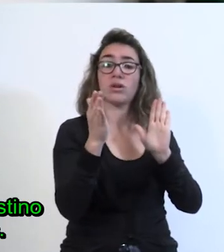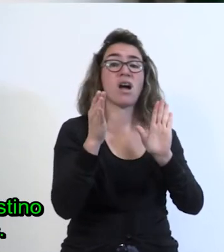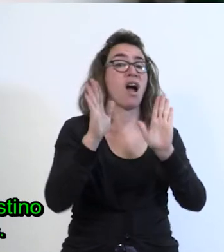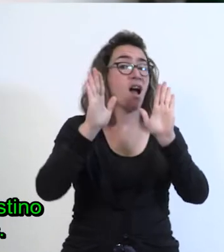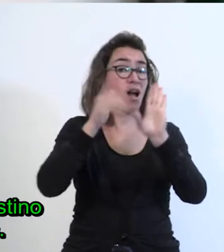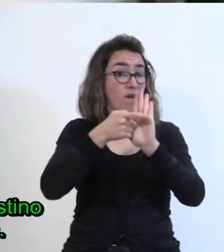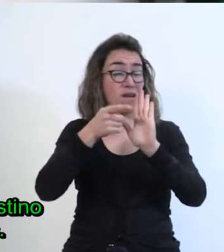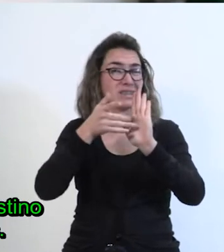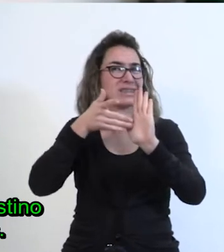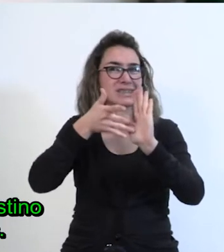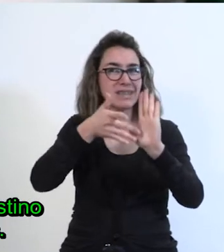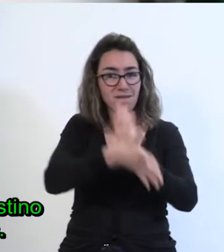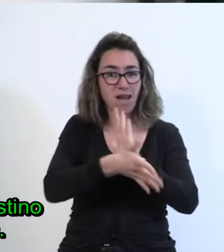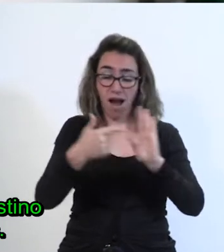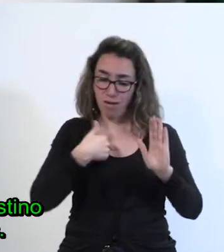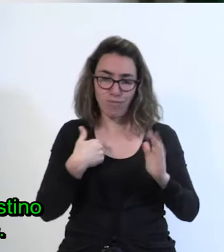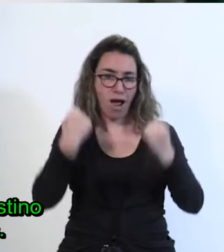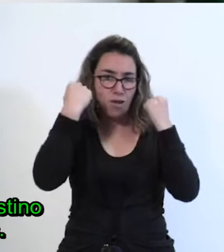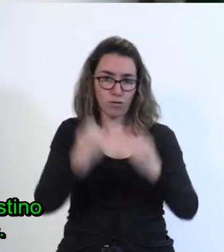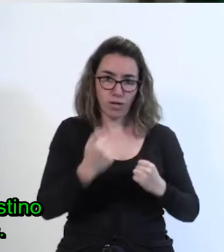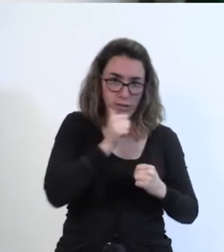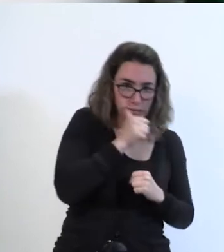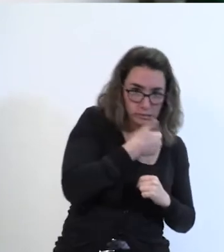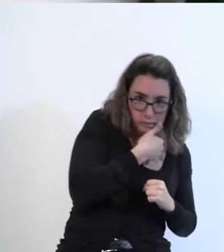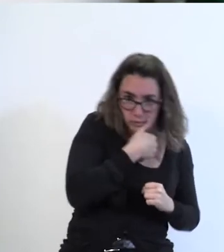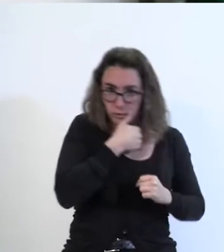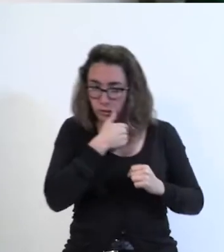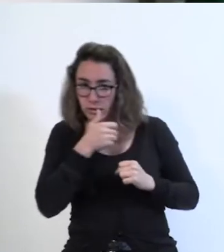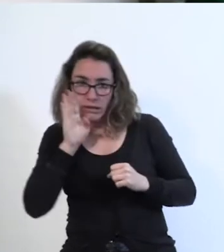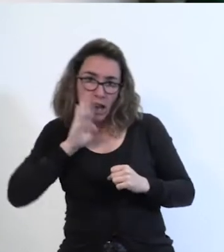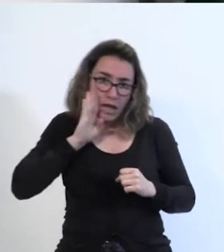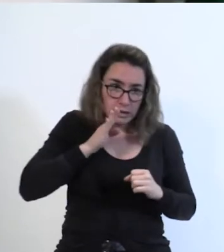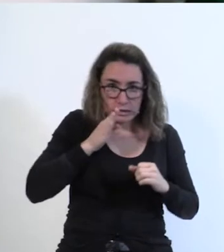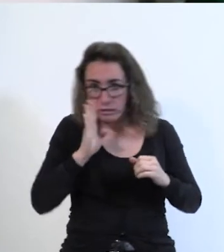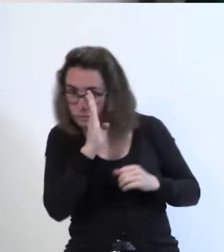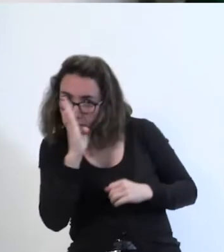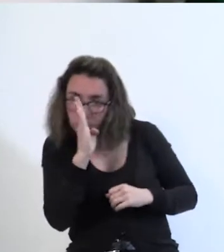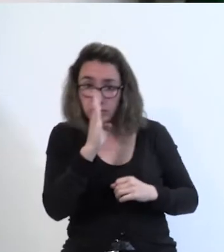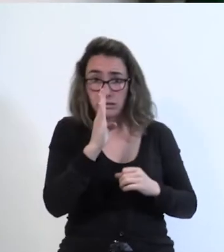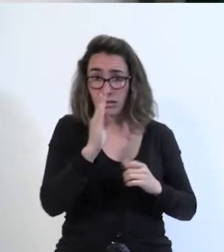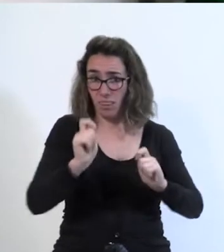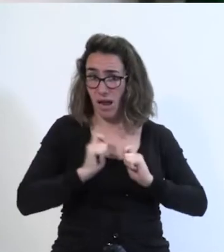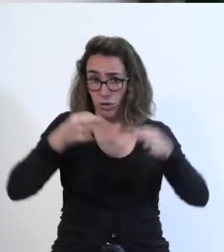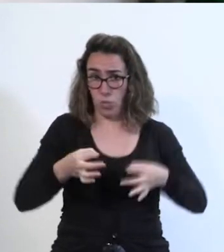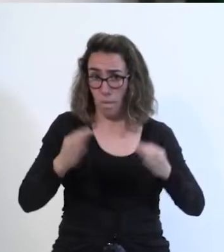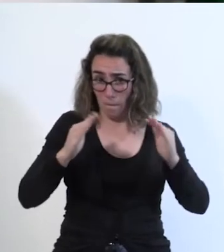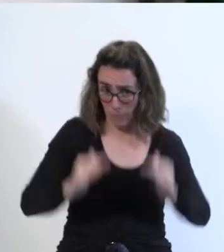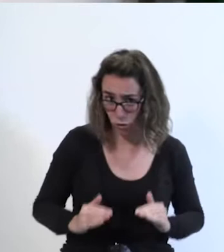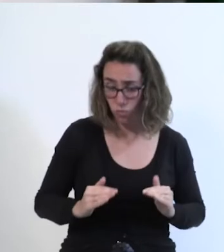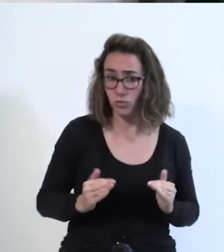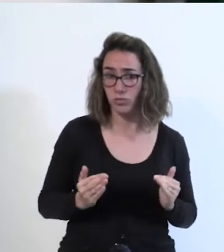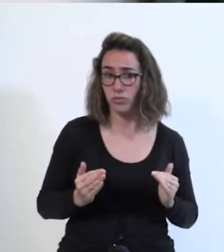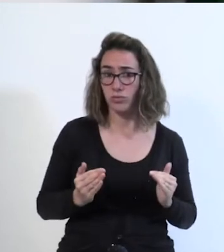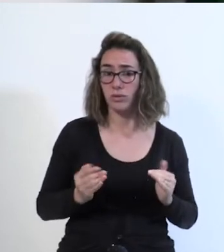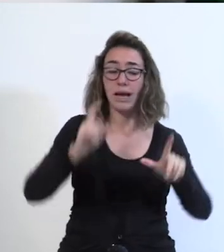más clandestino y más inseguro para las mujeres. Pero bueno, aquí dijeron, no existe más. Y